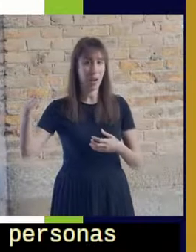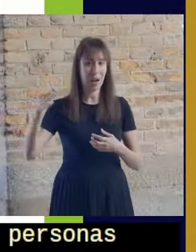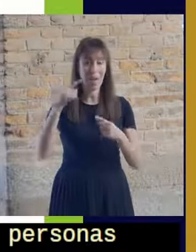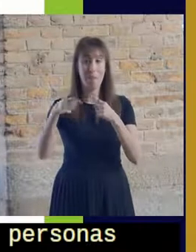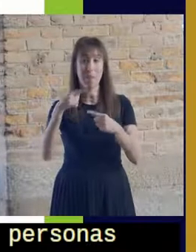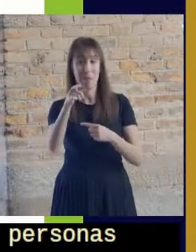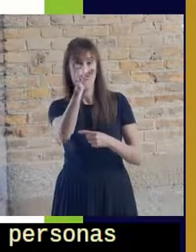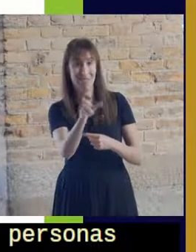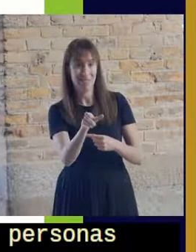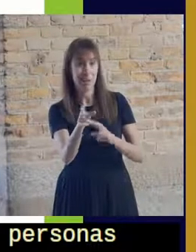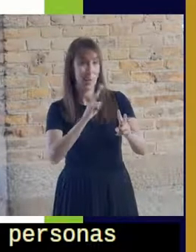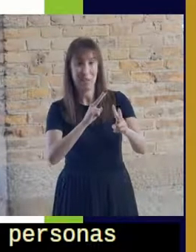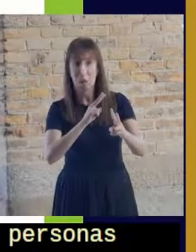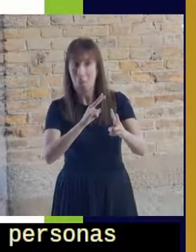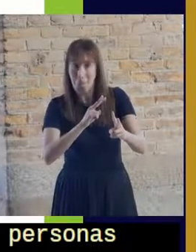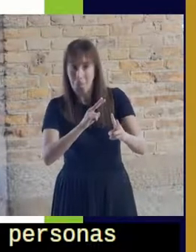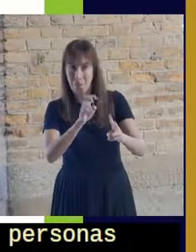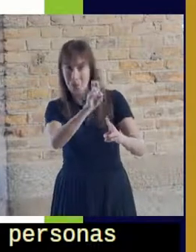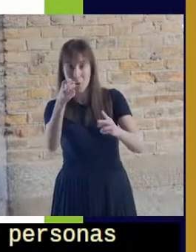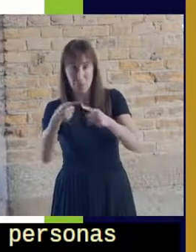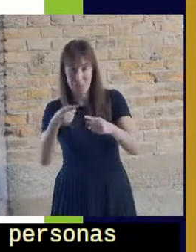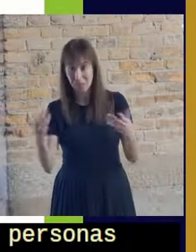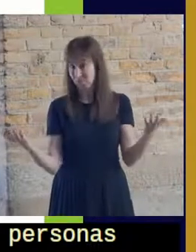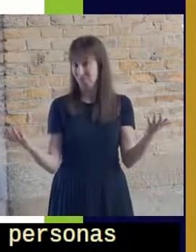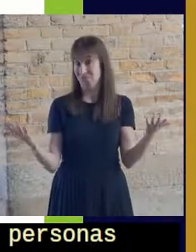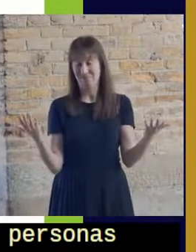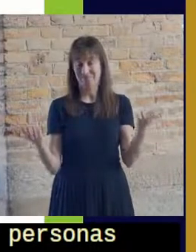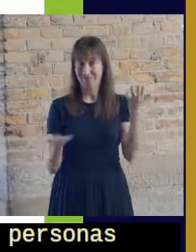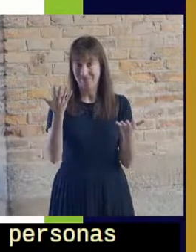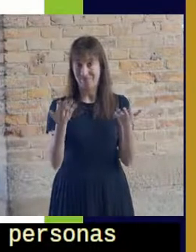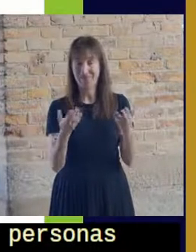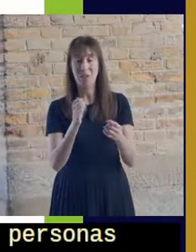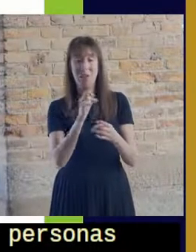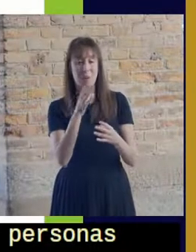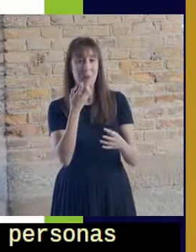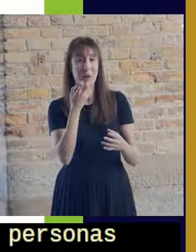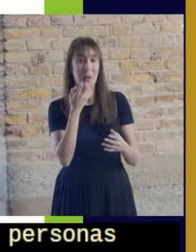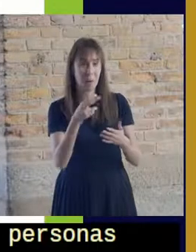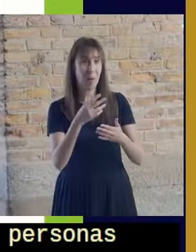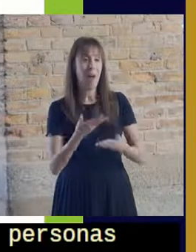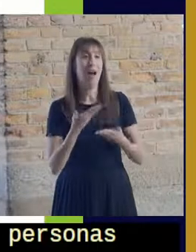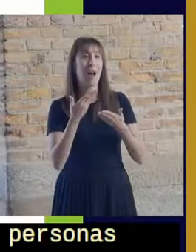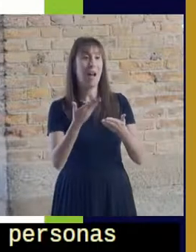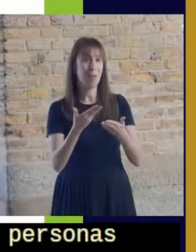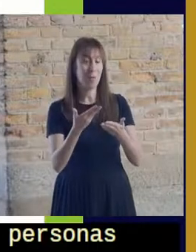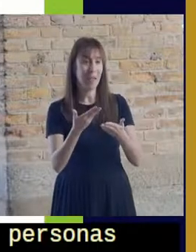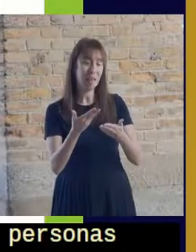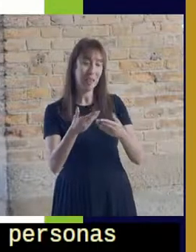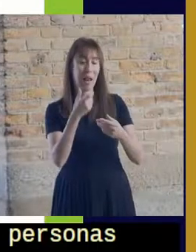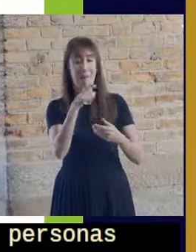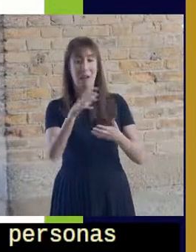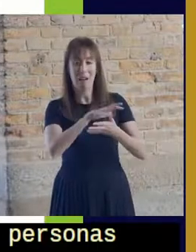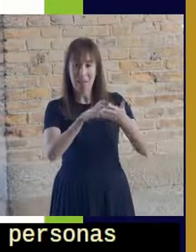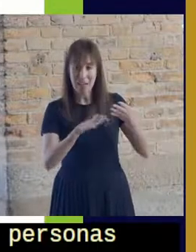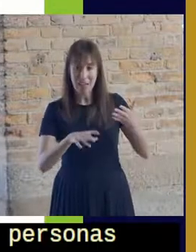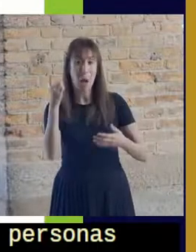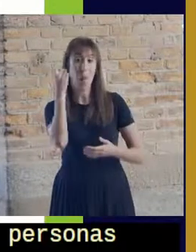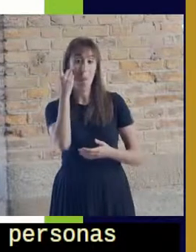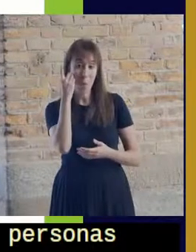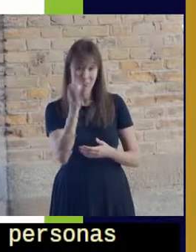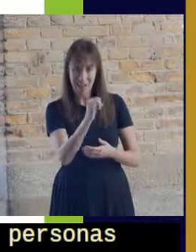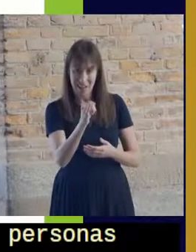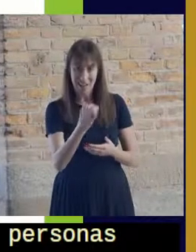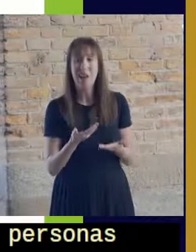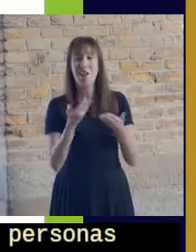Cuenca vale ayúdate de gestos naturales y palabras escritas y ahora pues tenemos con el móvil o sea que nos podemos ayudar de todo un poco